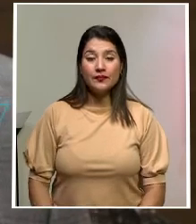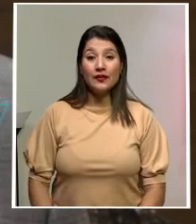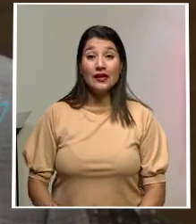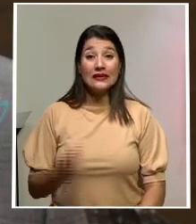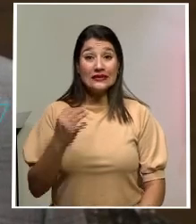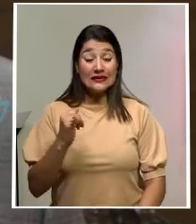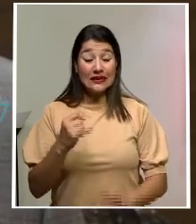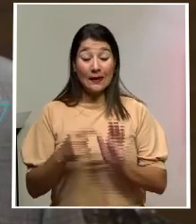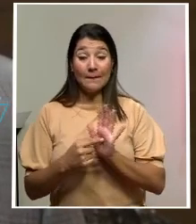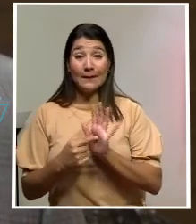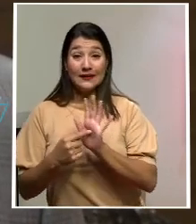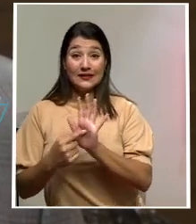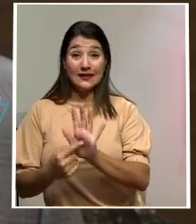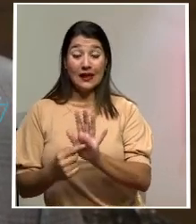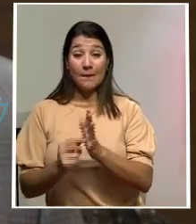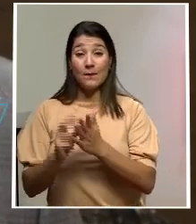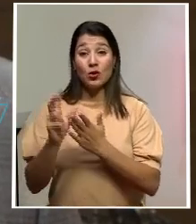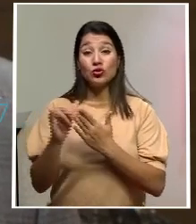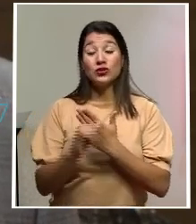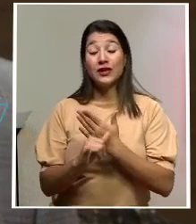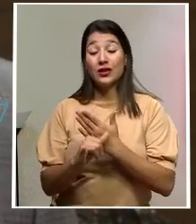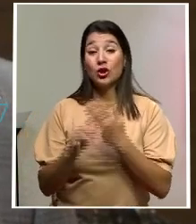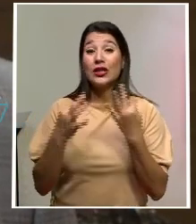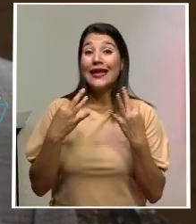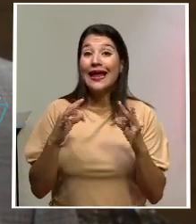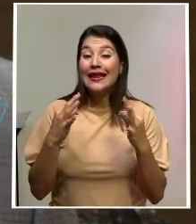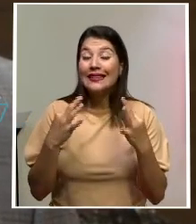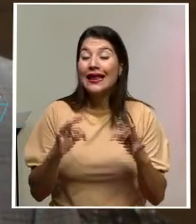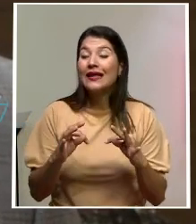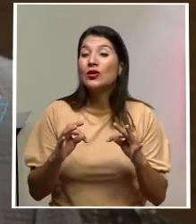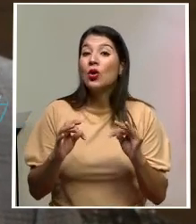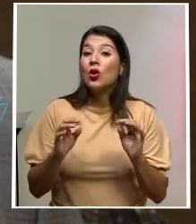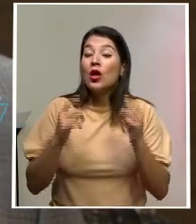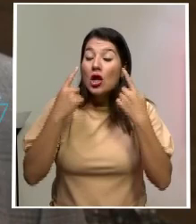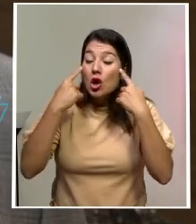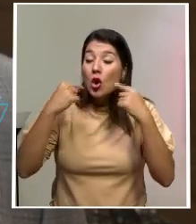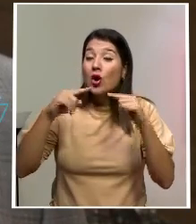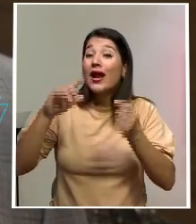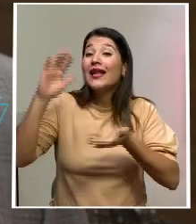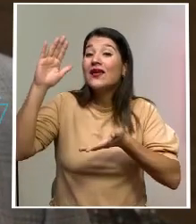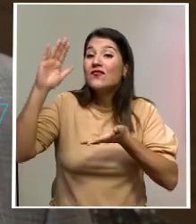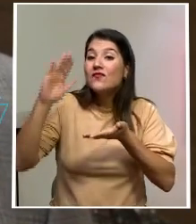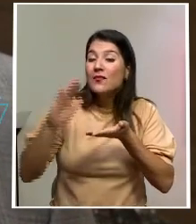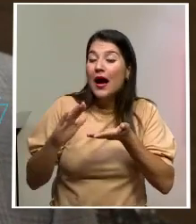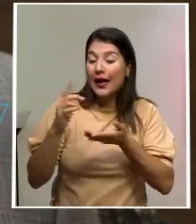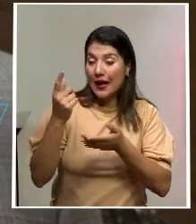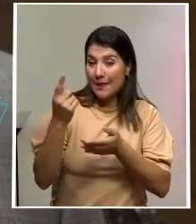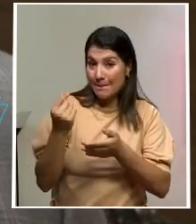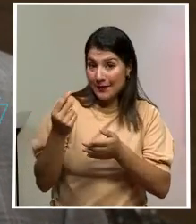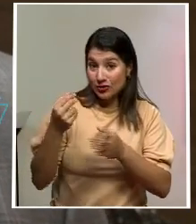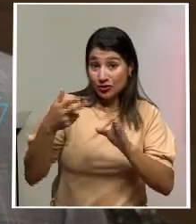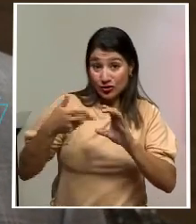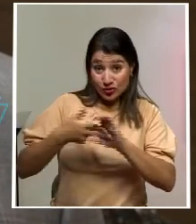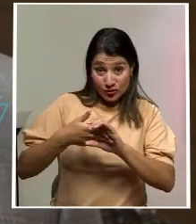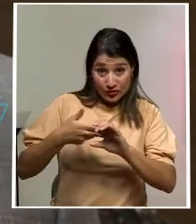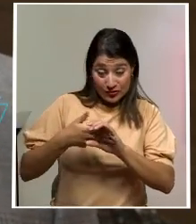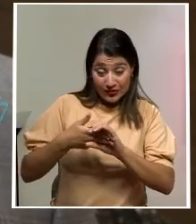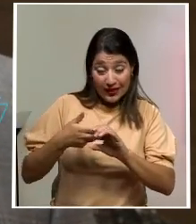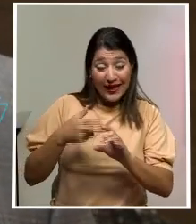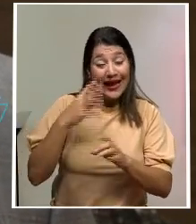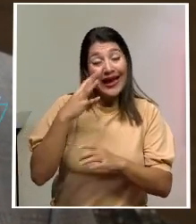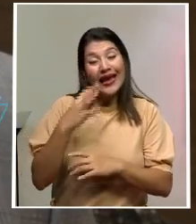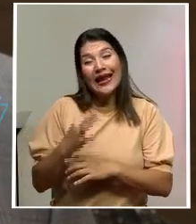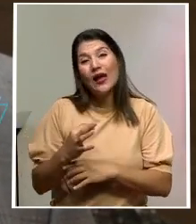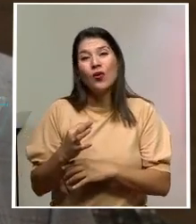presentara el proyecto buscando una rebaja permanente, creemos que tendría menos